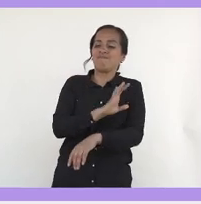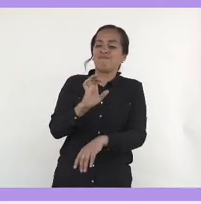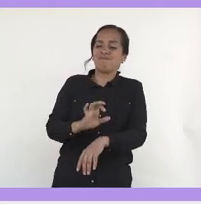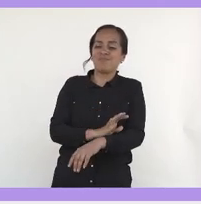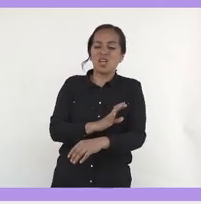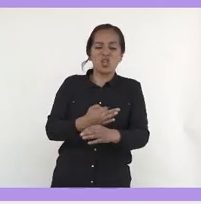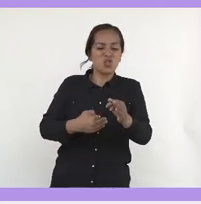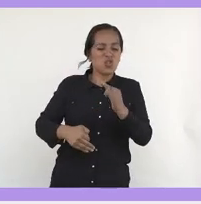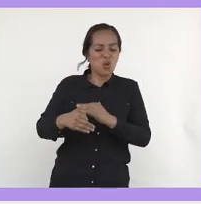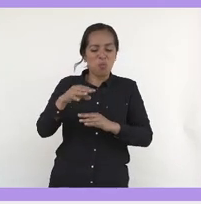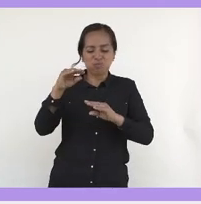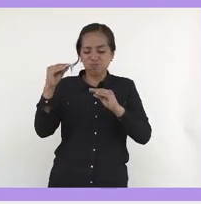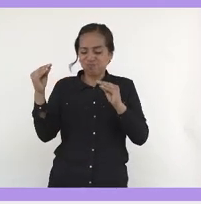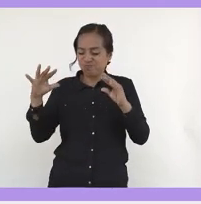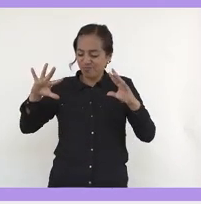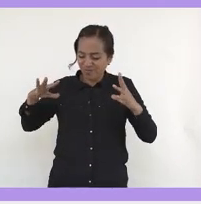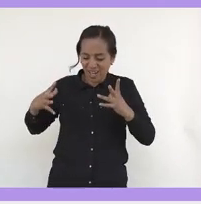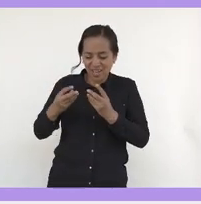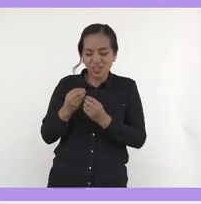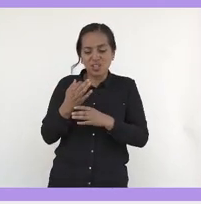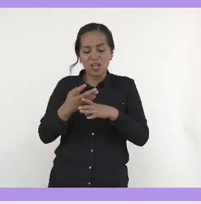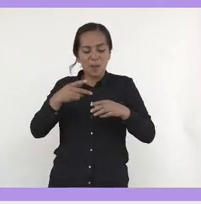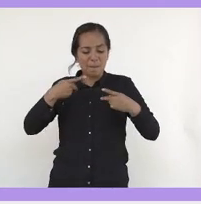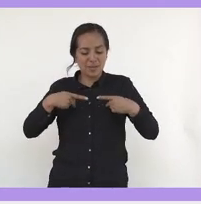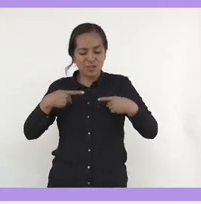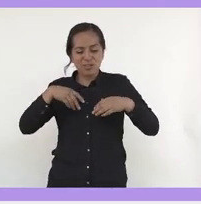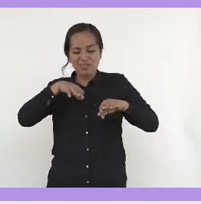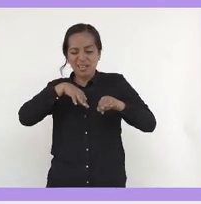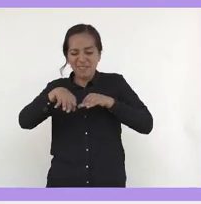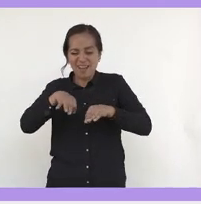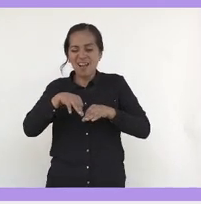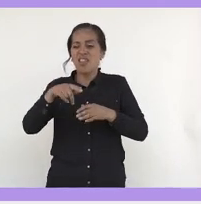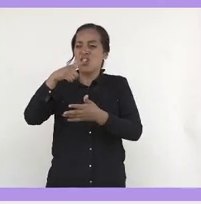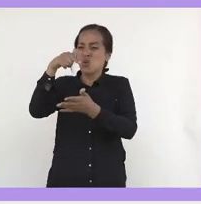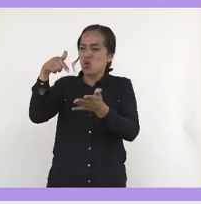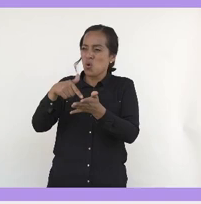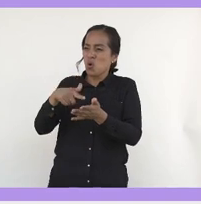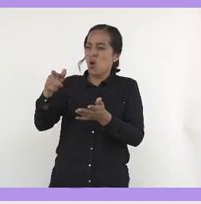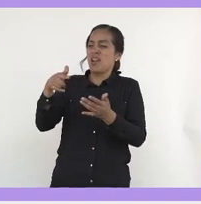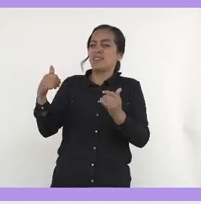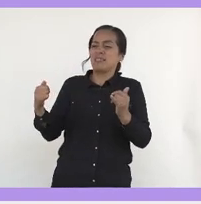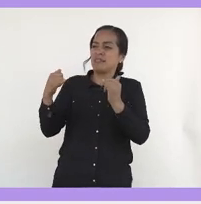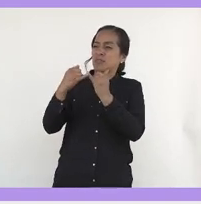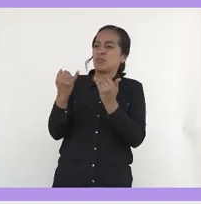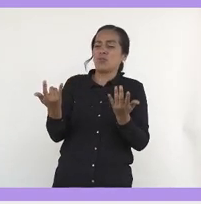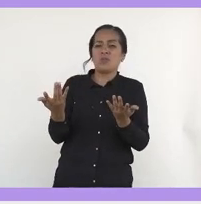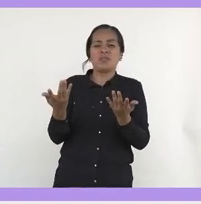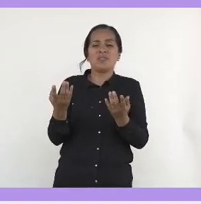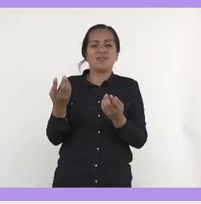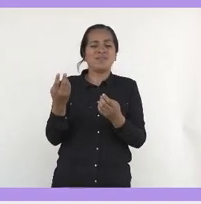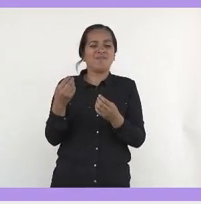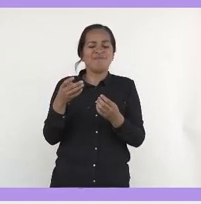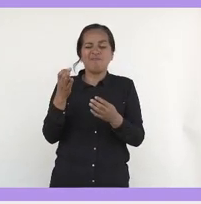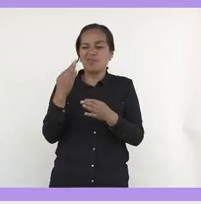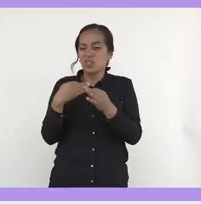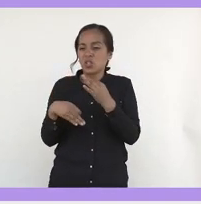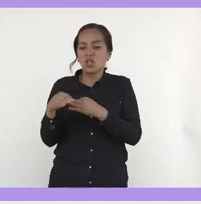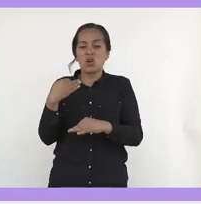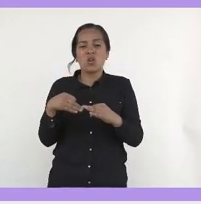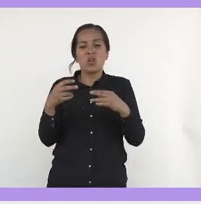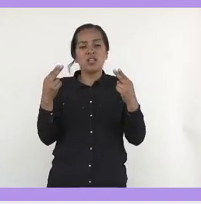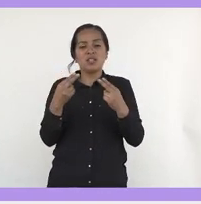energía tiene todos los ingredientes hay gente trabajadora hay recursos instalaciones instituciones y no